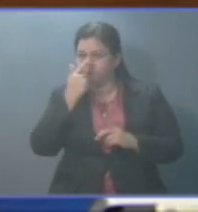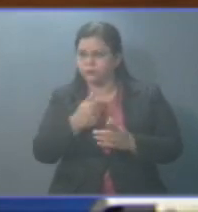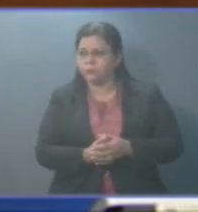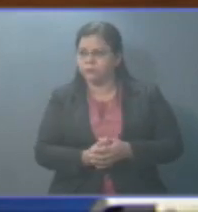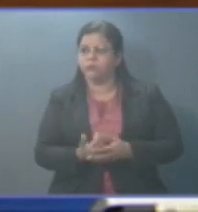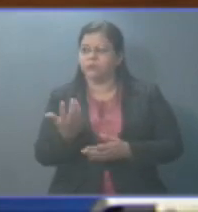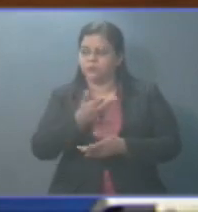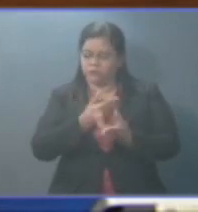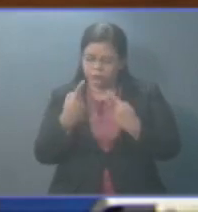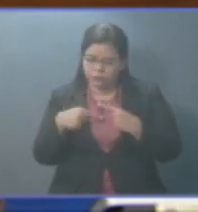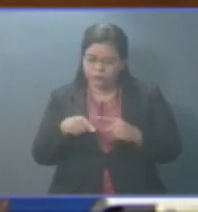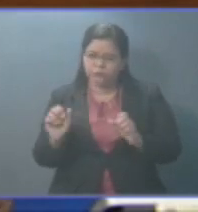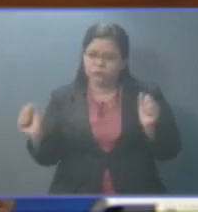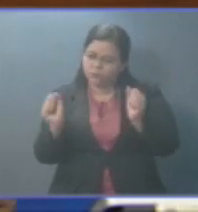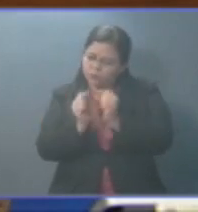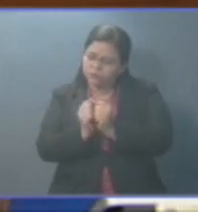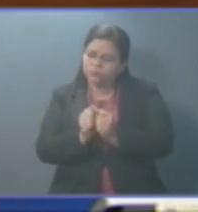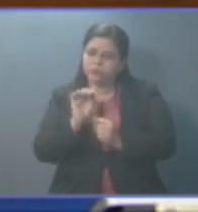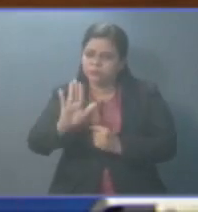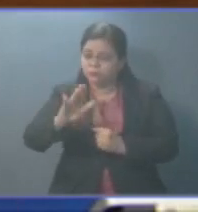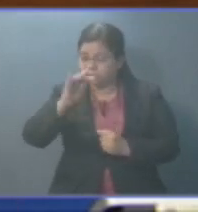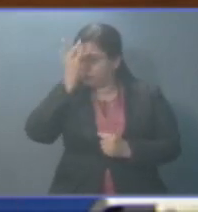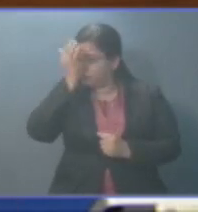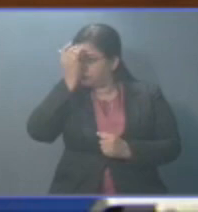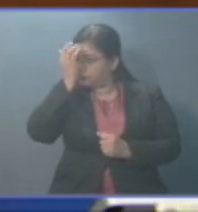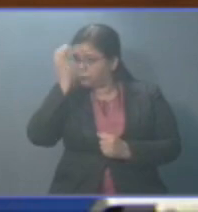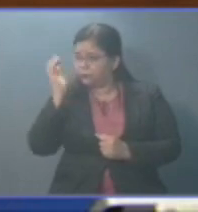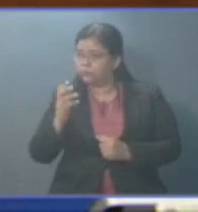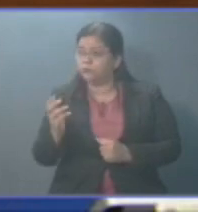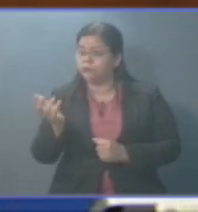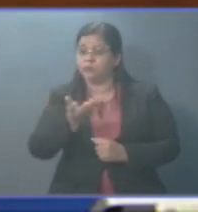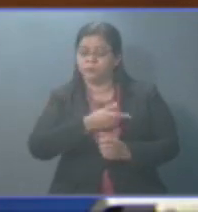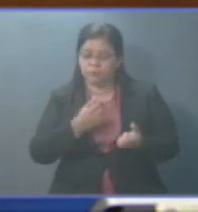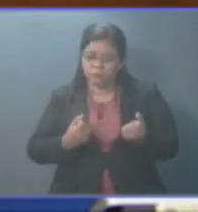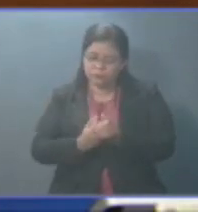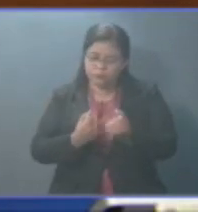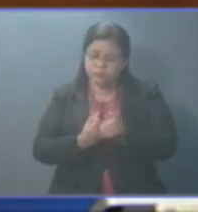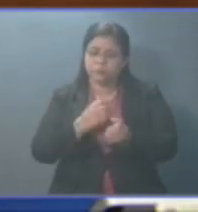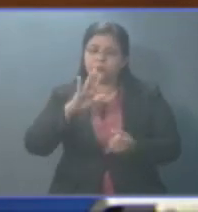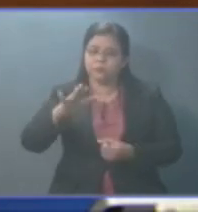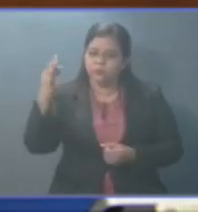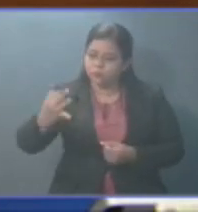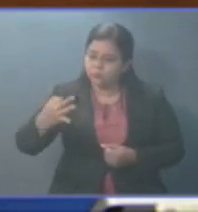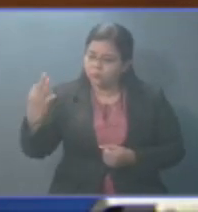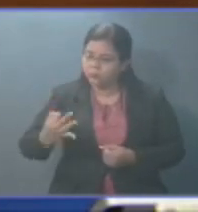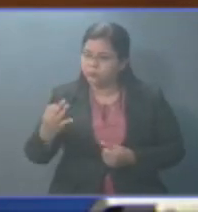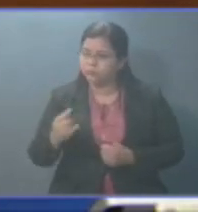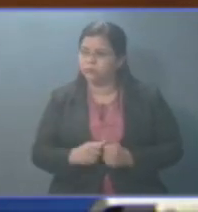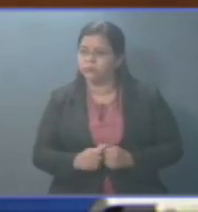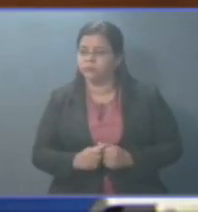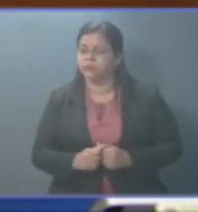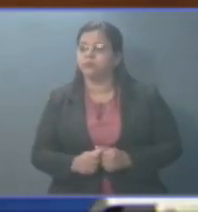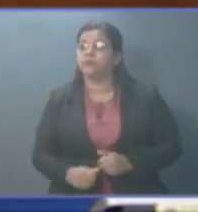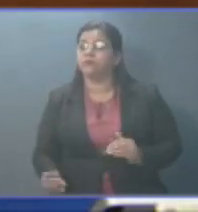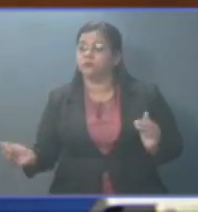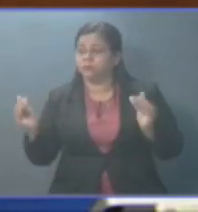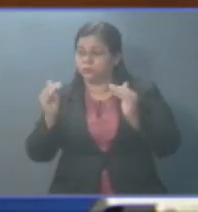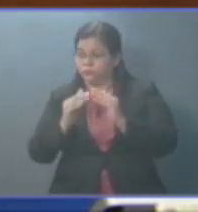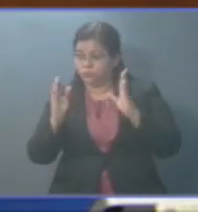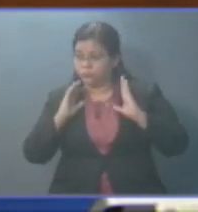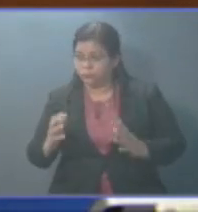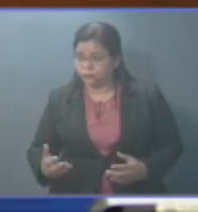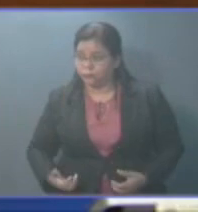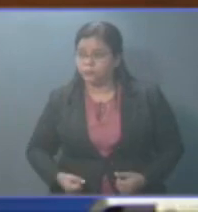Nos vamos a seguir uniendo a su preocupación, acompañando sus demandas, pero también el gobierno debe